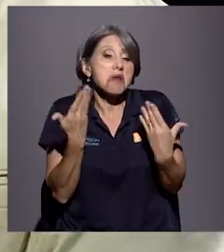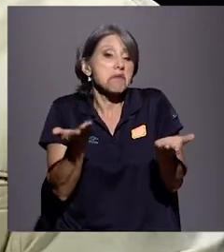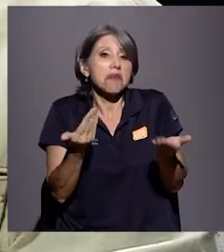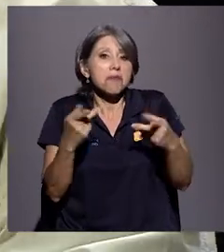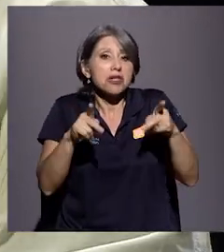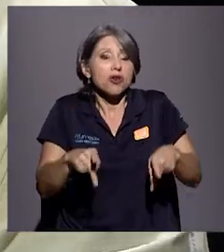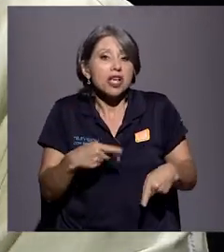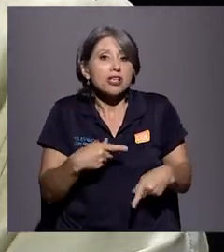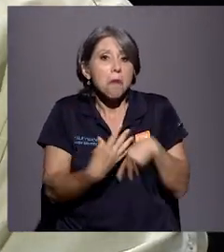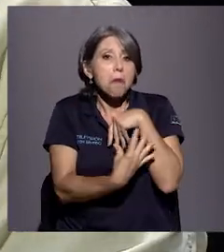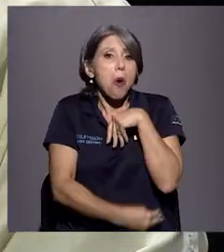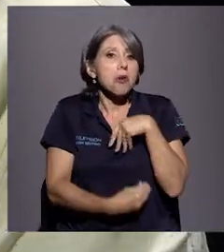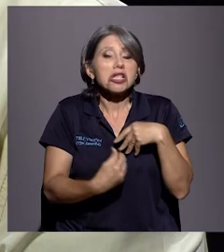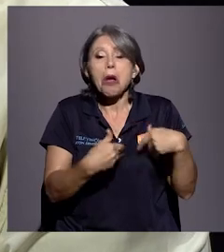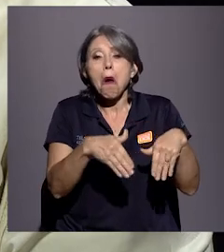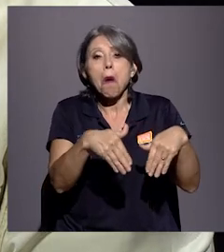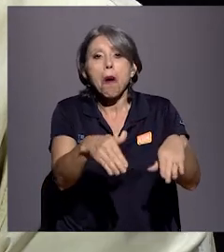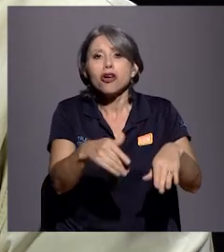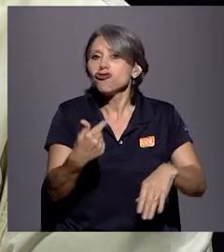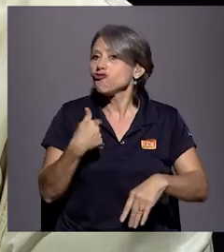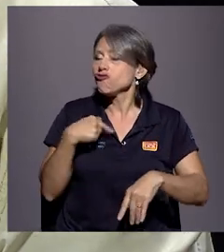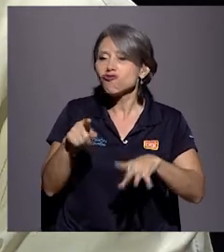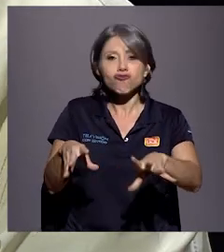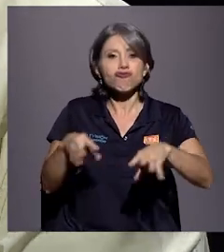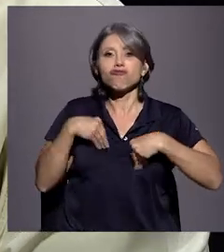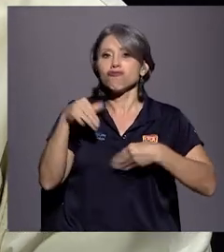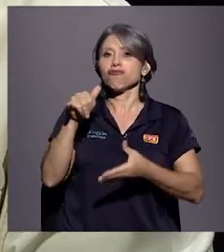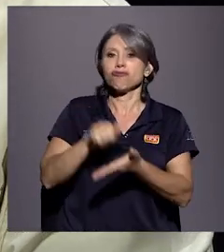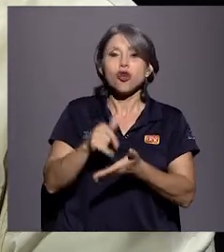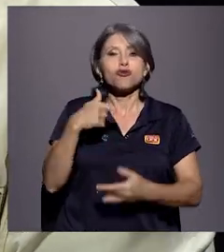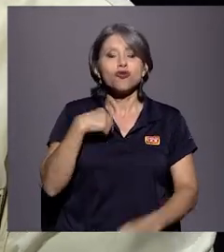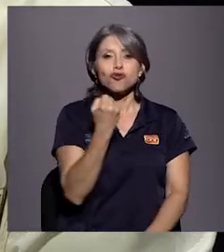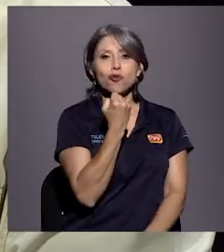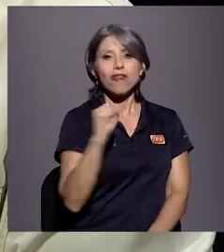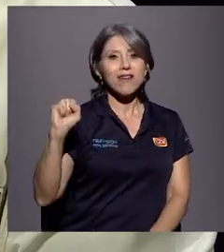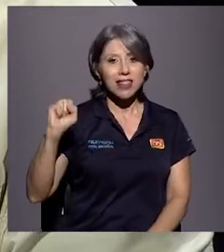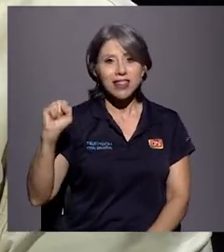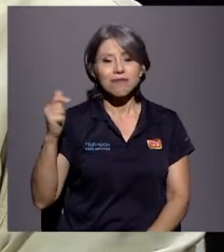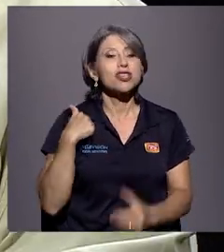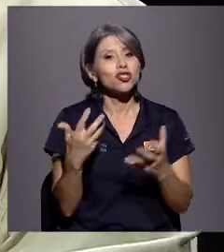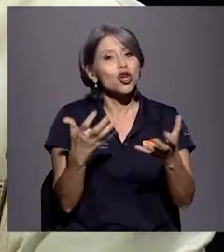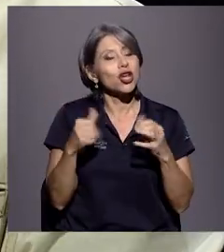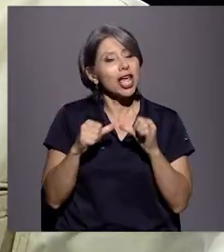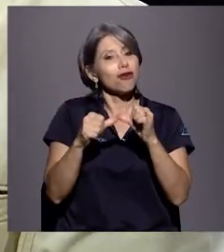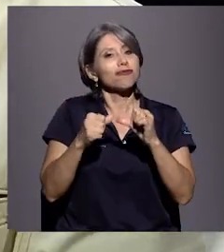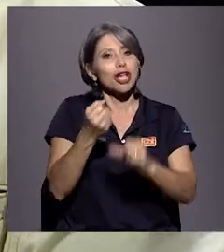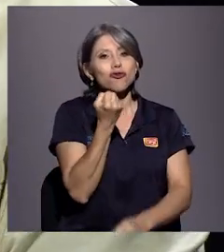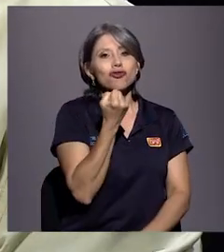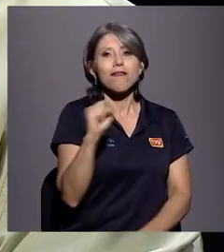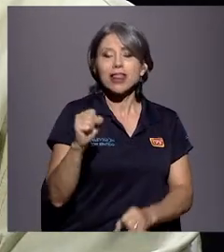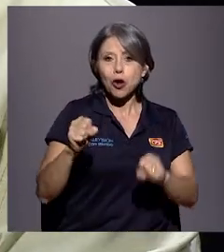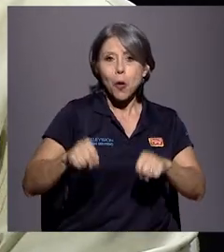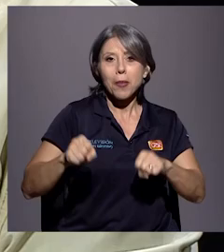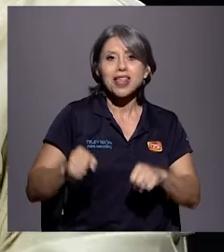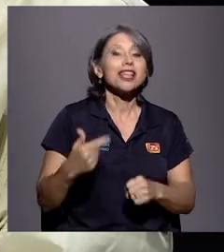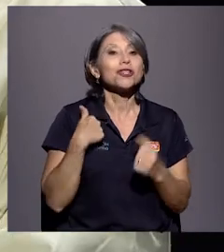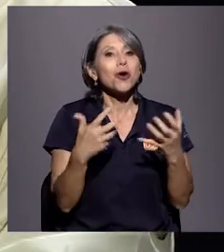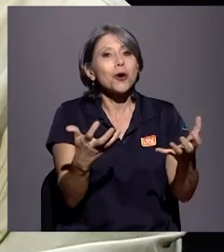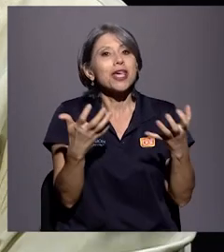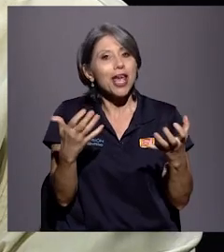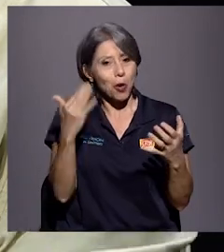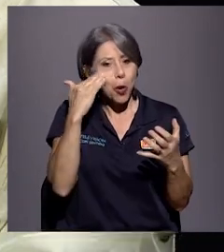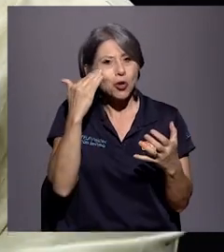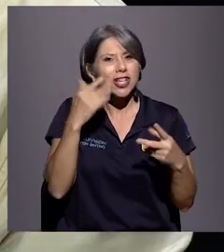vamos a resistir. Yo me rehúso a aceptar esto y por eso soy un rebelde y quiero ser un rebelde competente. O sea, quiero conocer